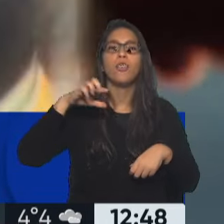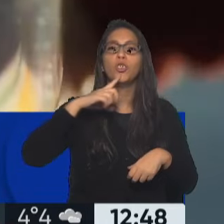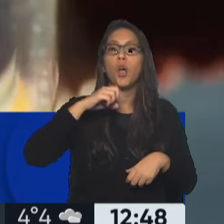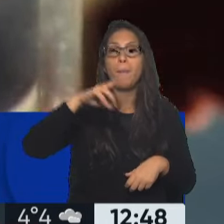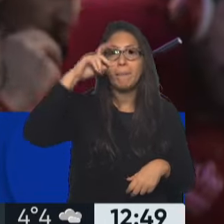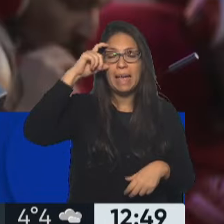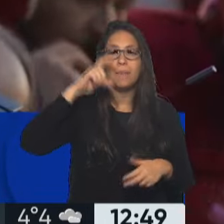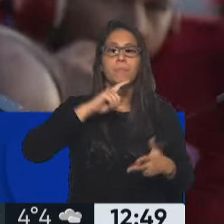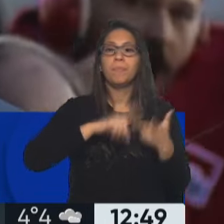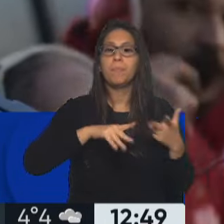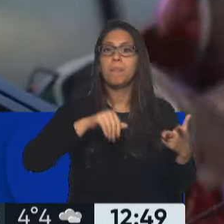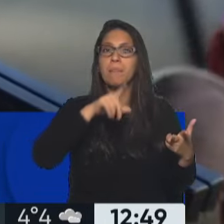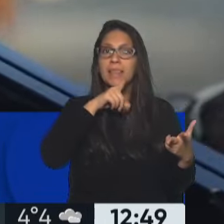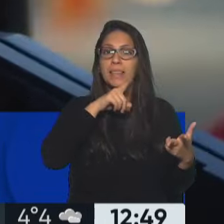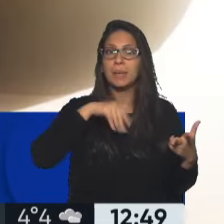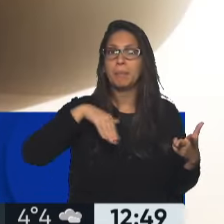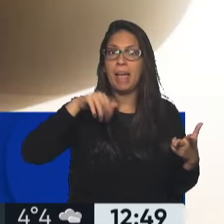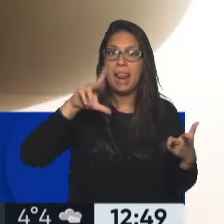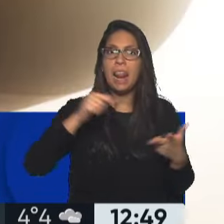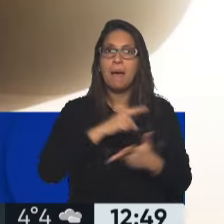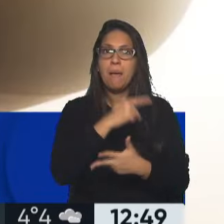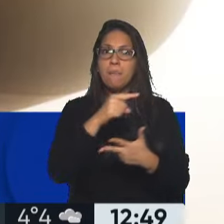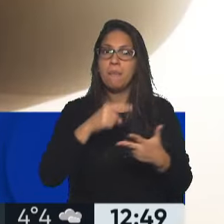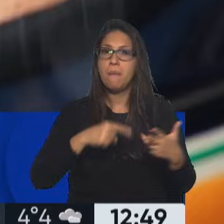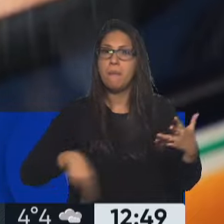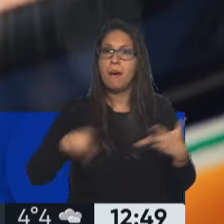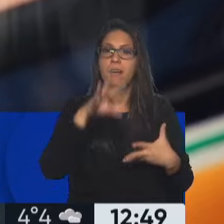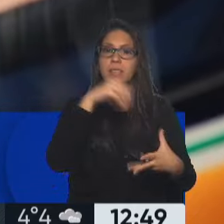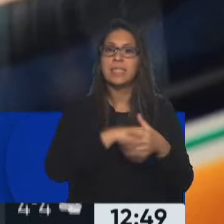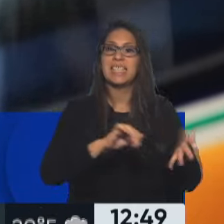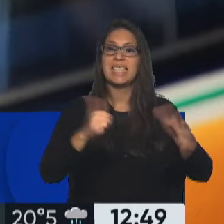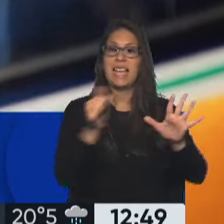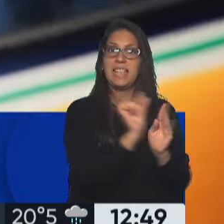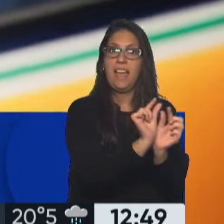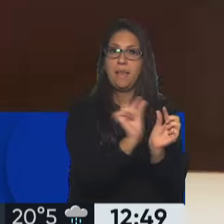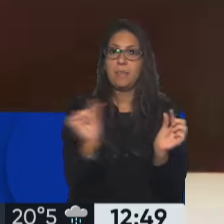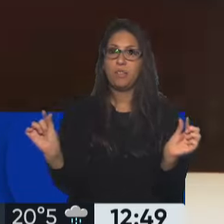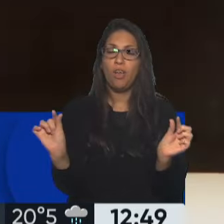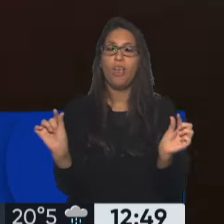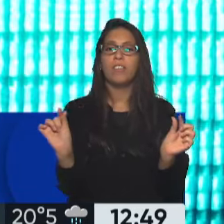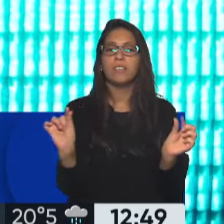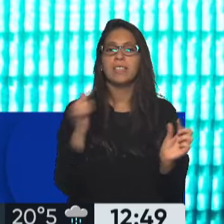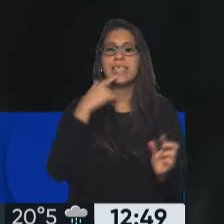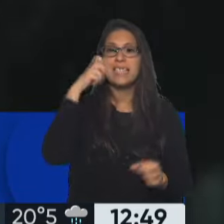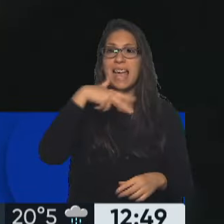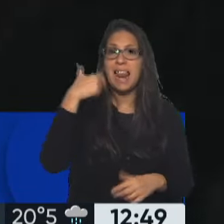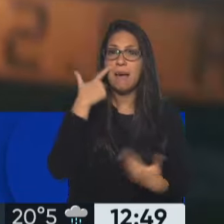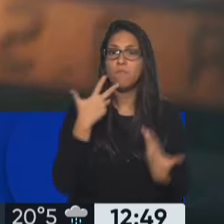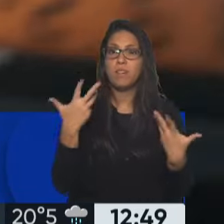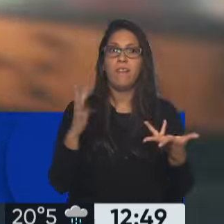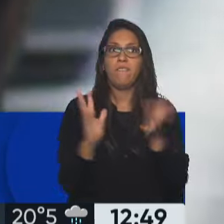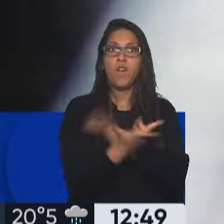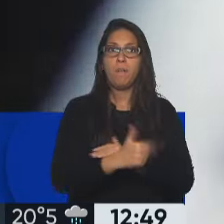Mella, algunos de los nombres que aparecen a lo largo de 6 episodios. Senna va a mostrar por primera vez el camino de